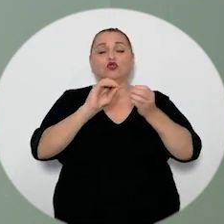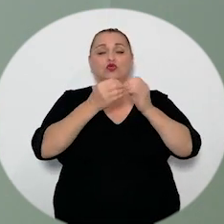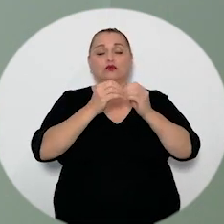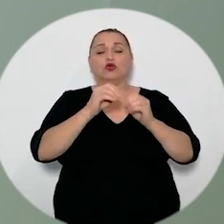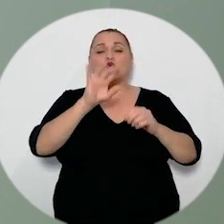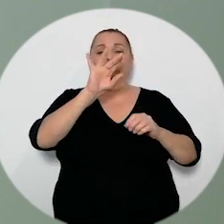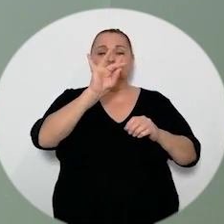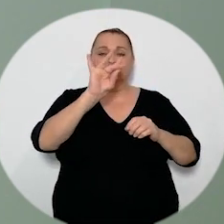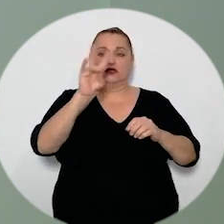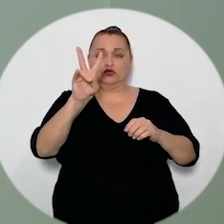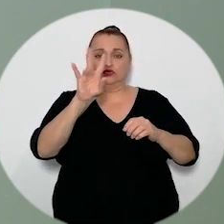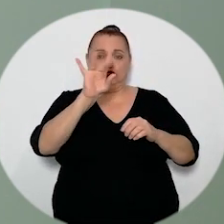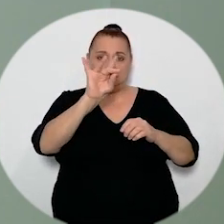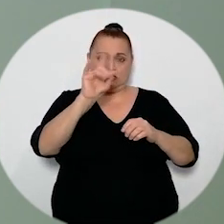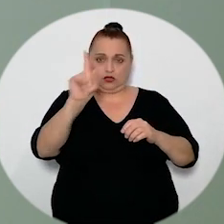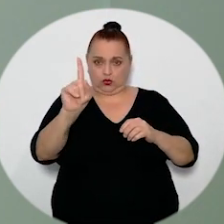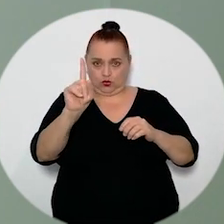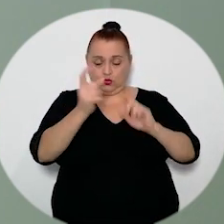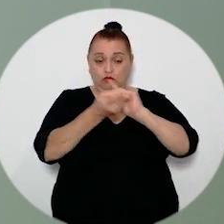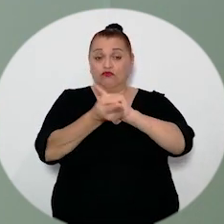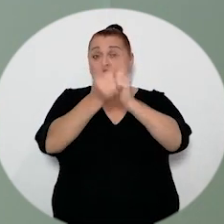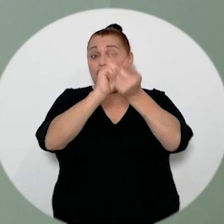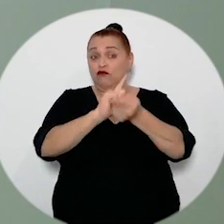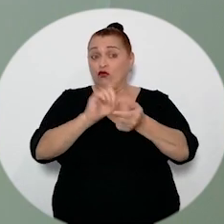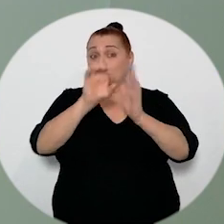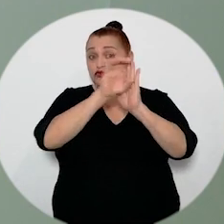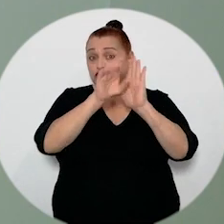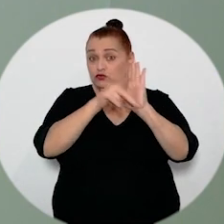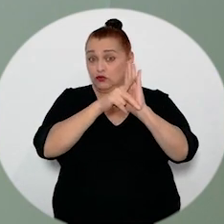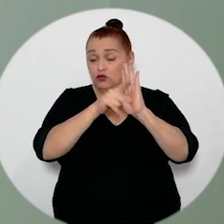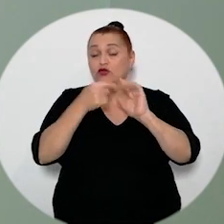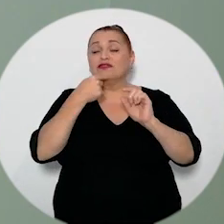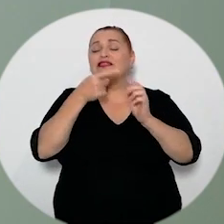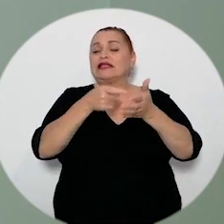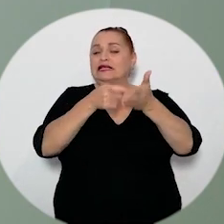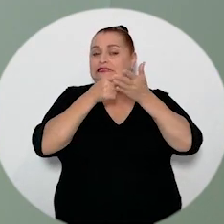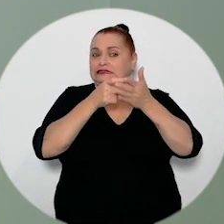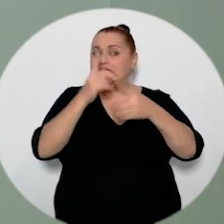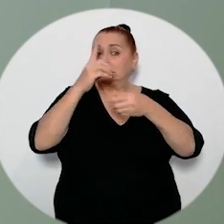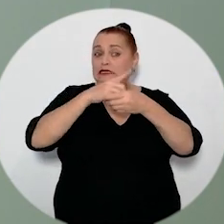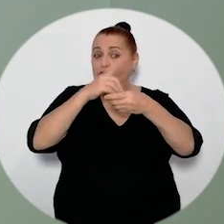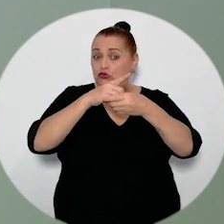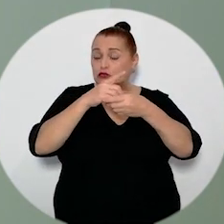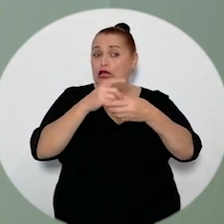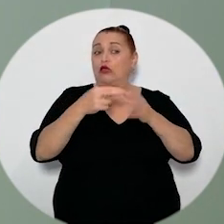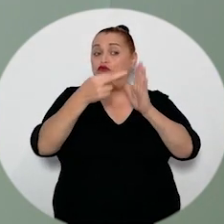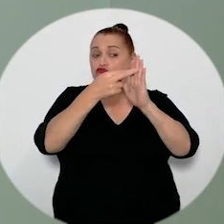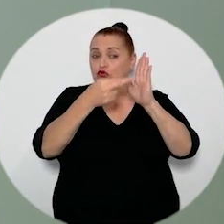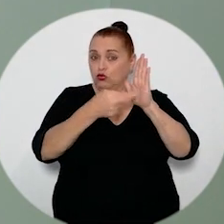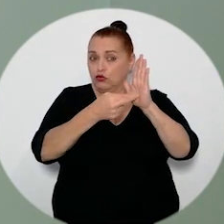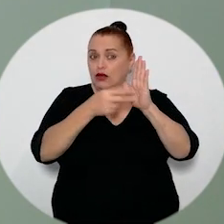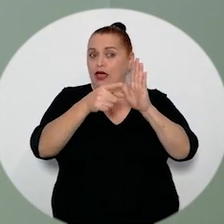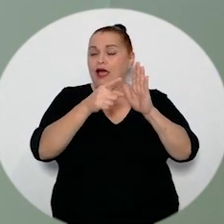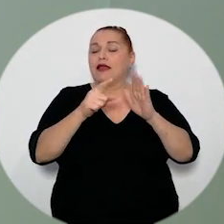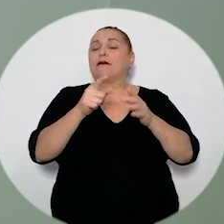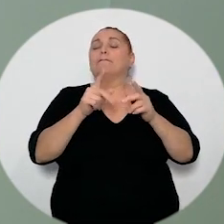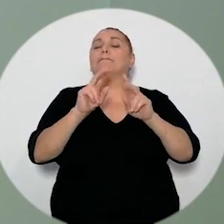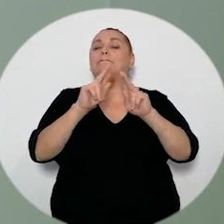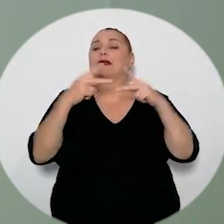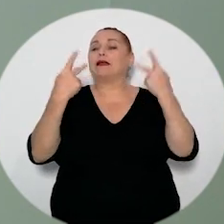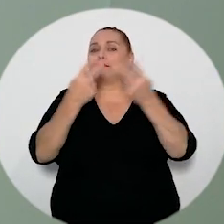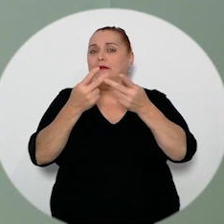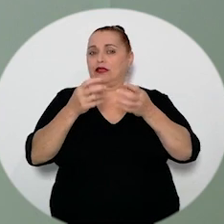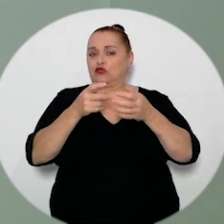número 8281. Esa reforma constitucional exigía que el Parlamento regulara legislativamente el referéndum, lo